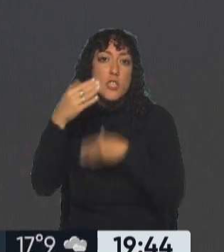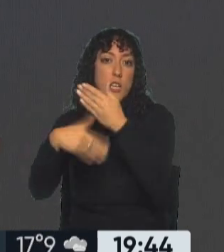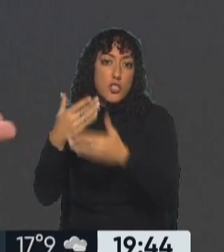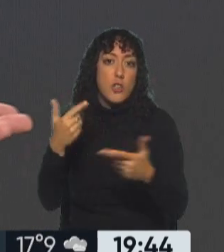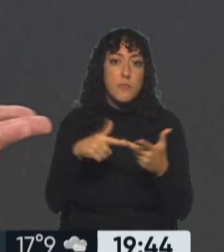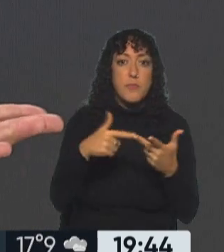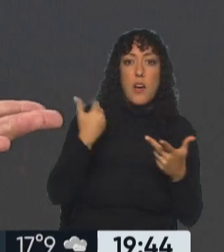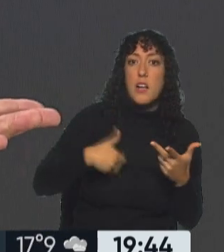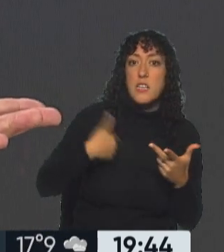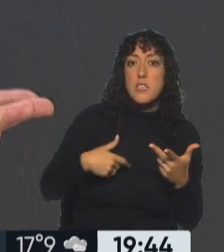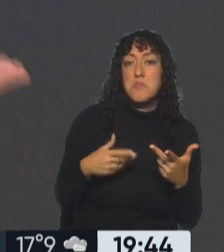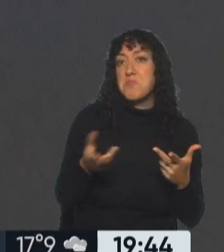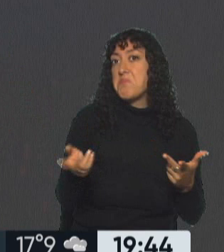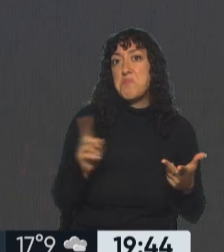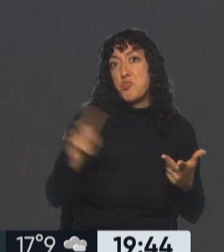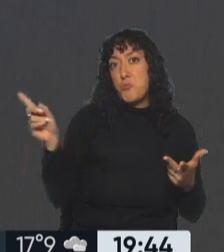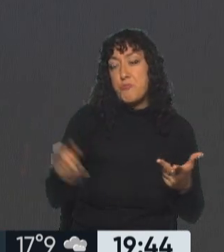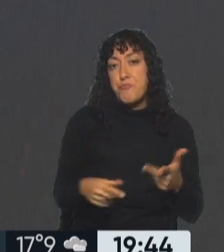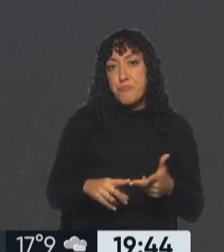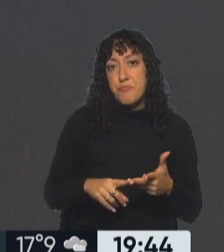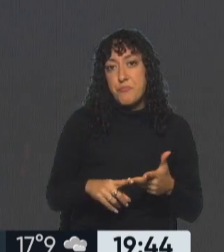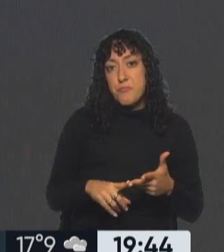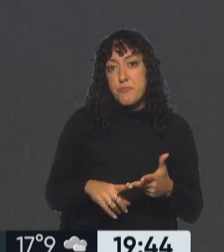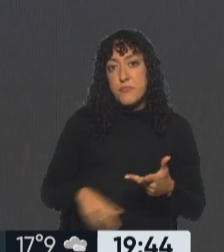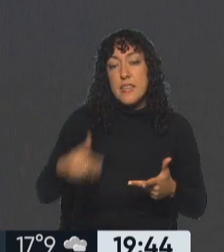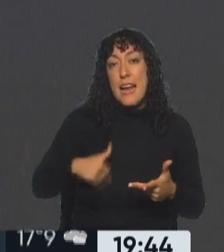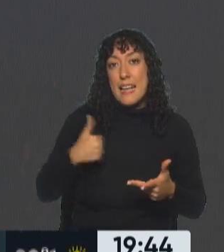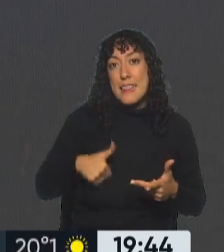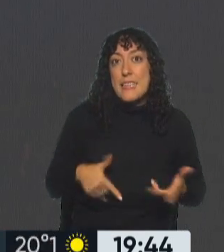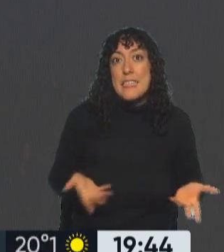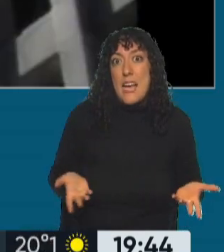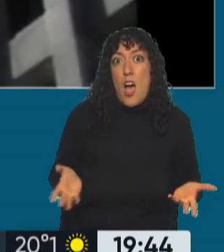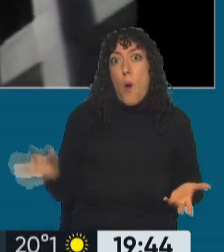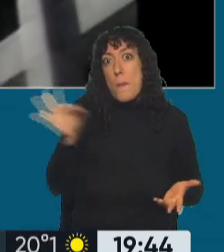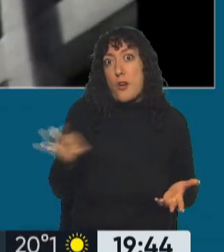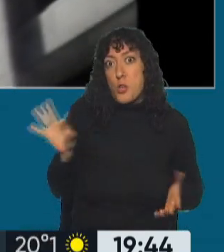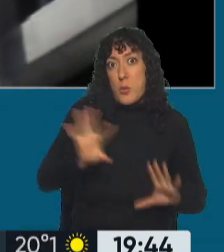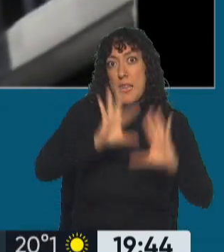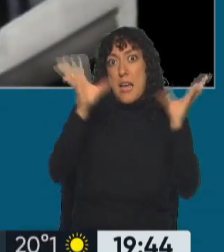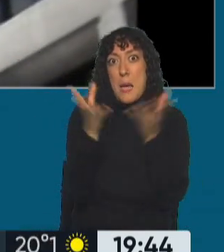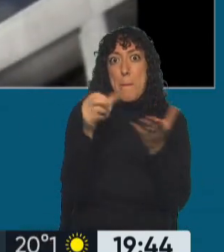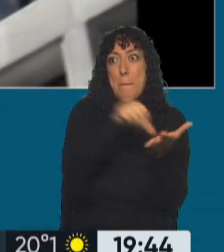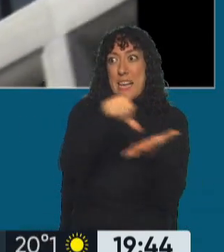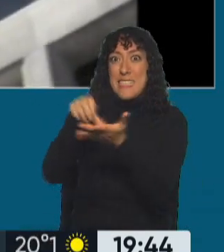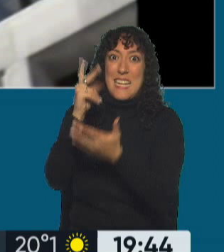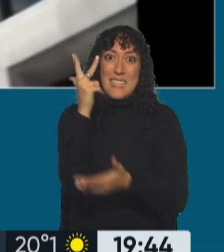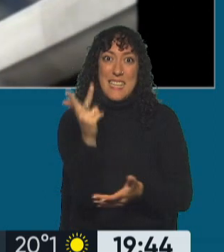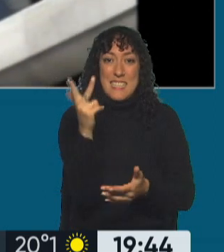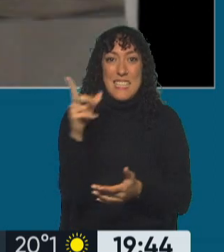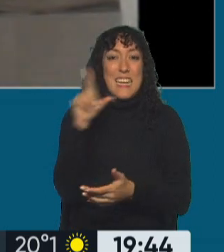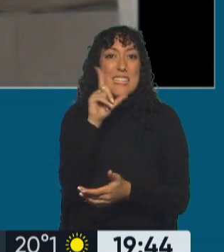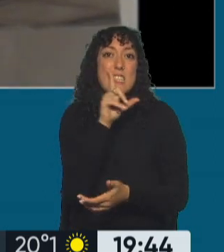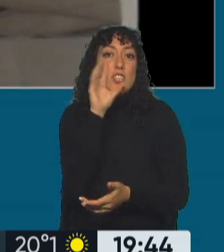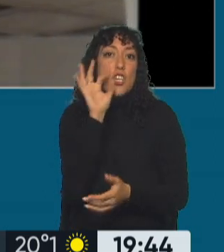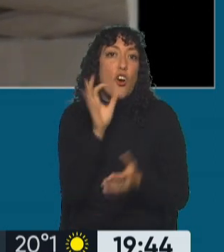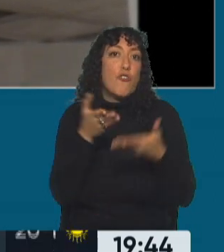Argentina, no. Claramente ahí habría una posibilidad geopolítica de que 3 países acaparen la oferta del litio, así como hacen